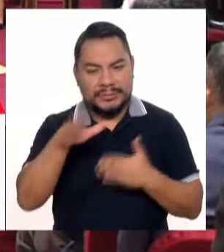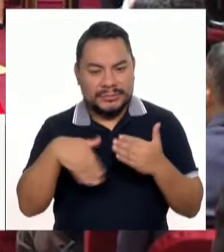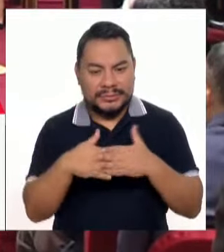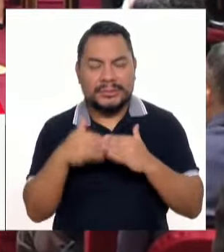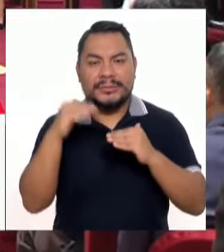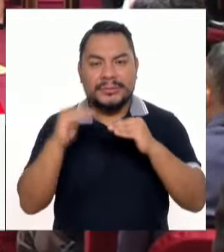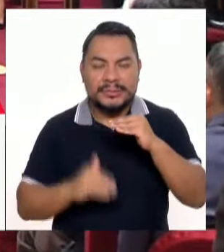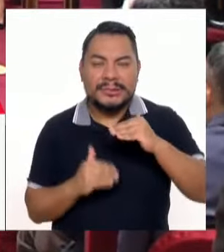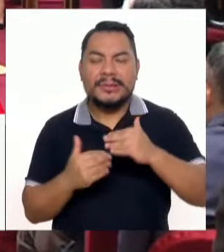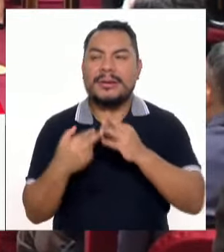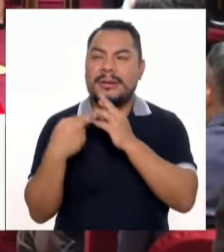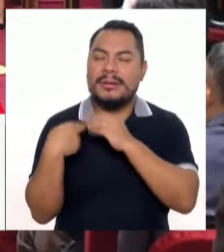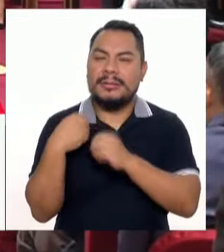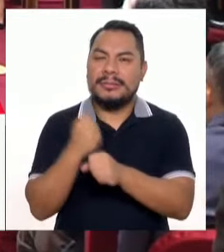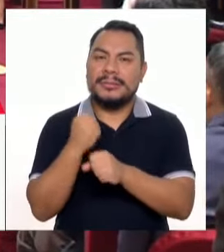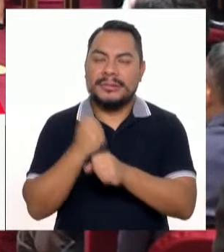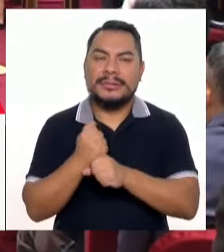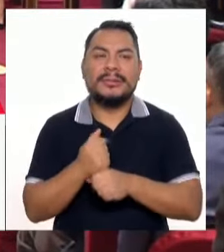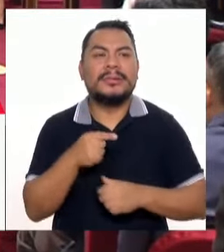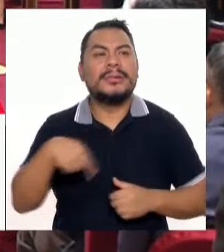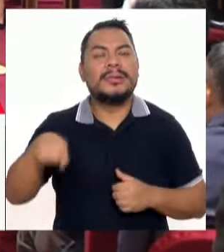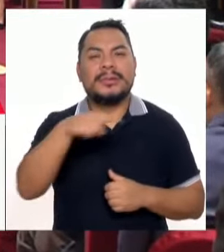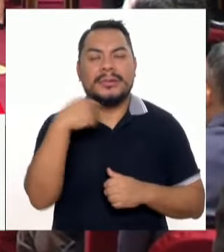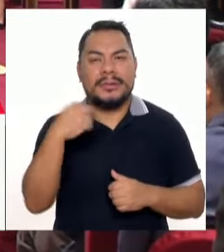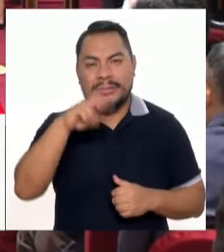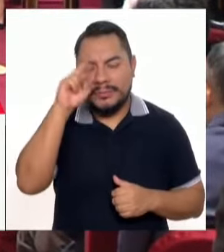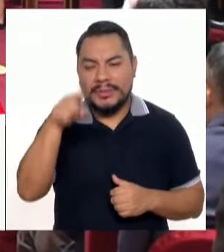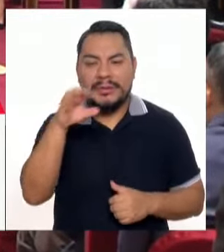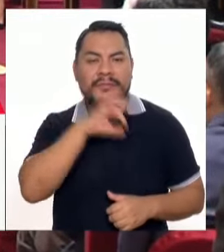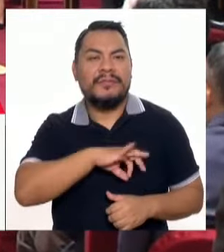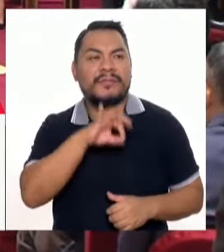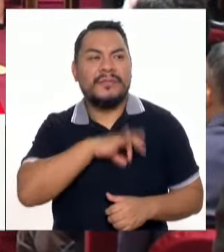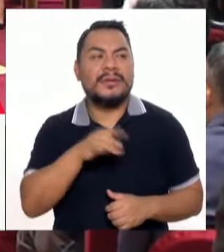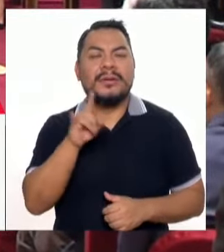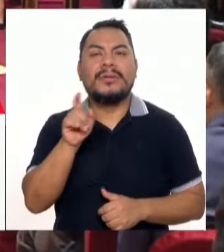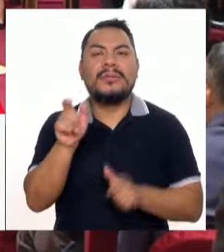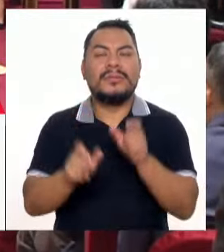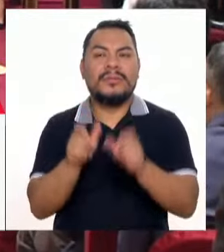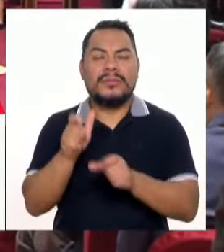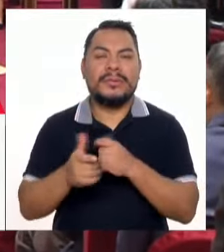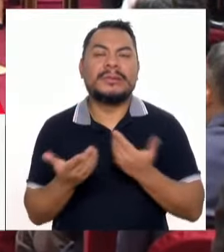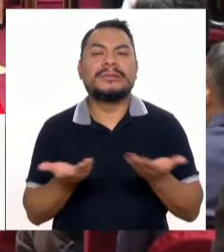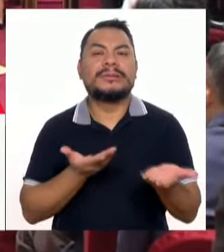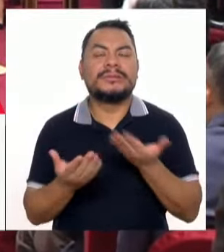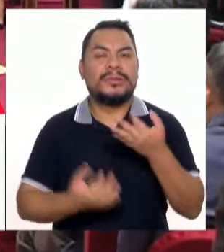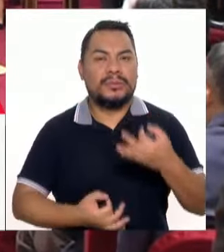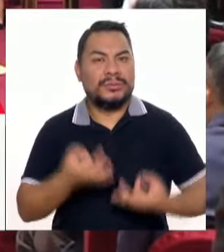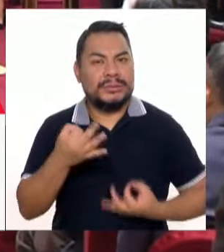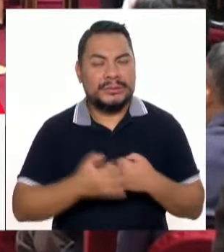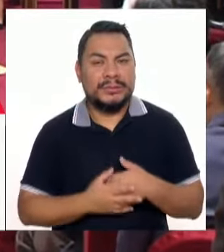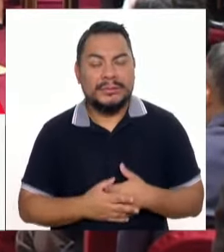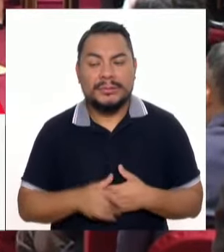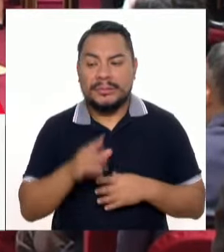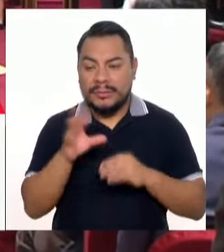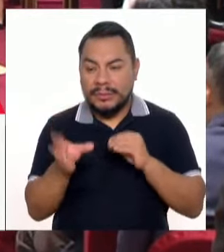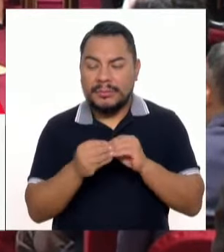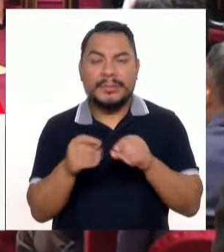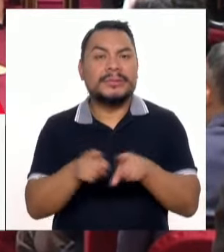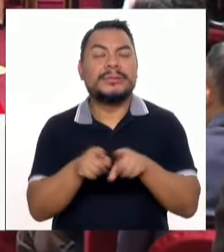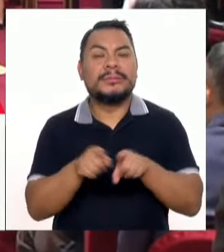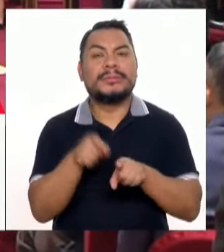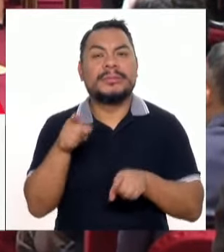disminuir la carga procesal a nivel nacional en beneficio de los usuarios del servicio de justicia. Se ha implementado